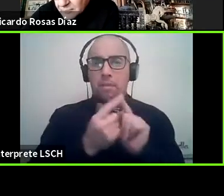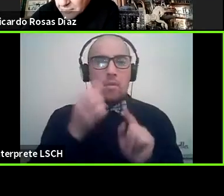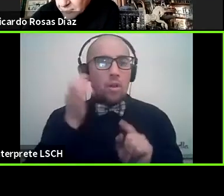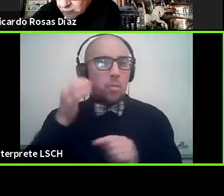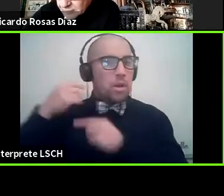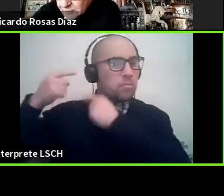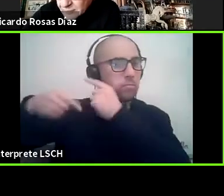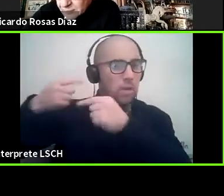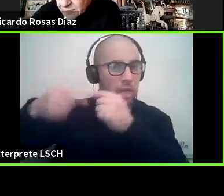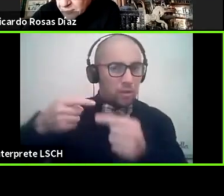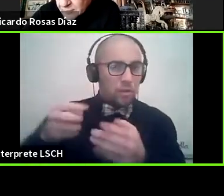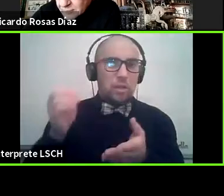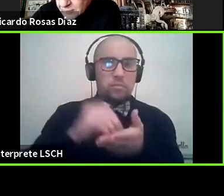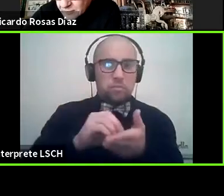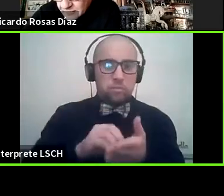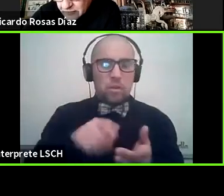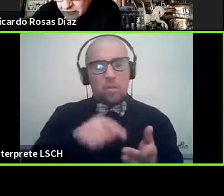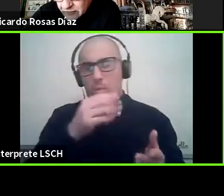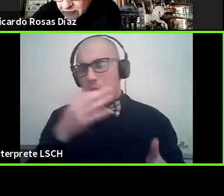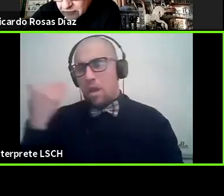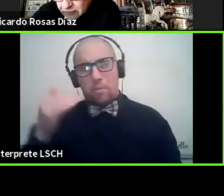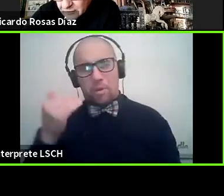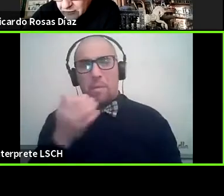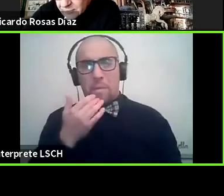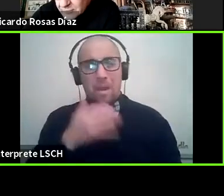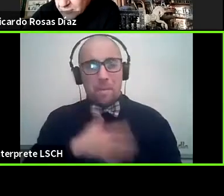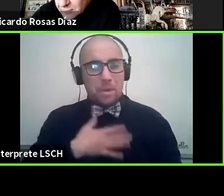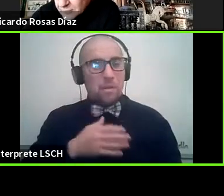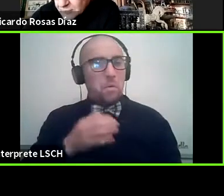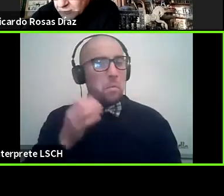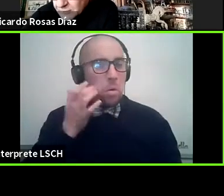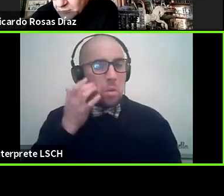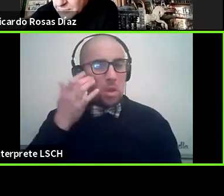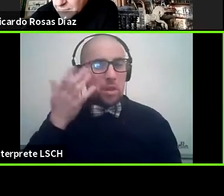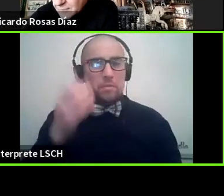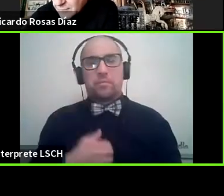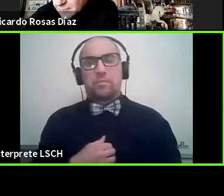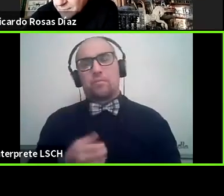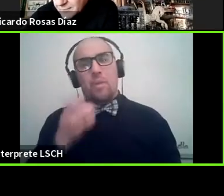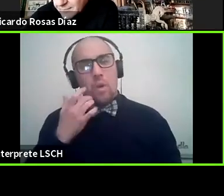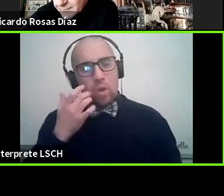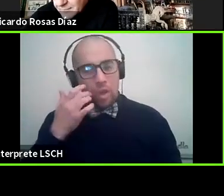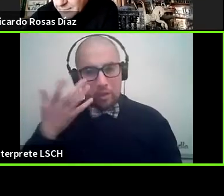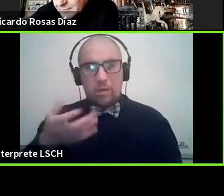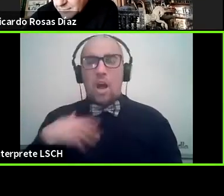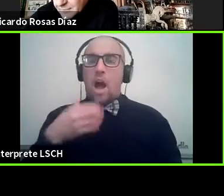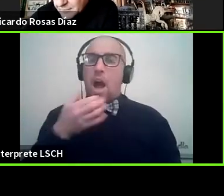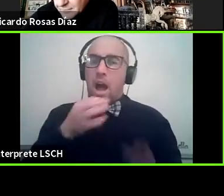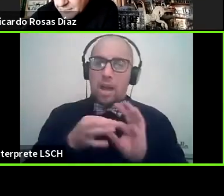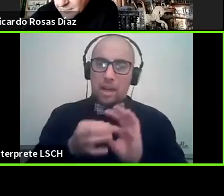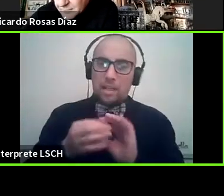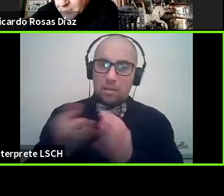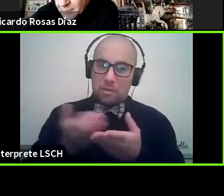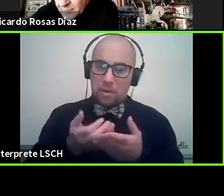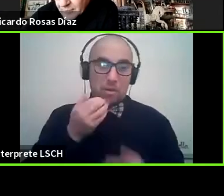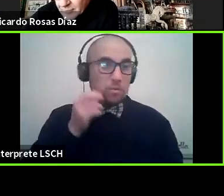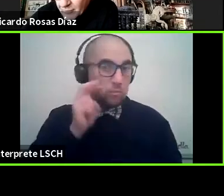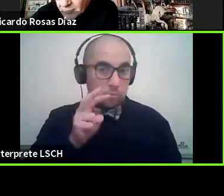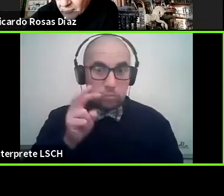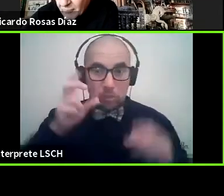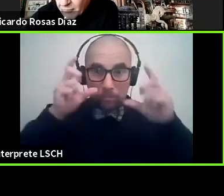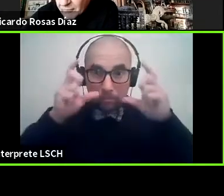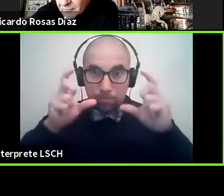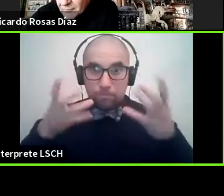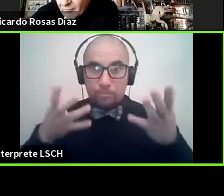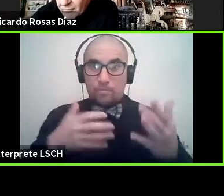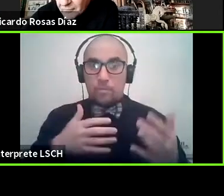duda para nosotros es de mucha alegría formar parte de este lanzamiento. Así que muy contentos, agradecidos y súper expectantes porque sabemos que nuestros